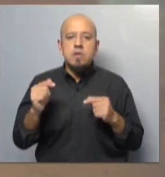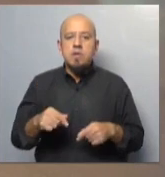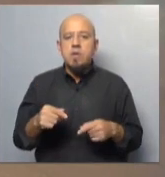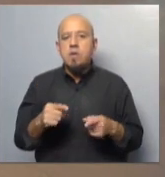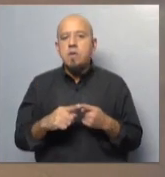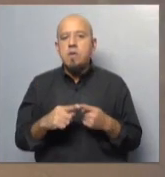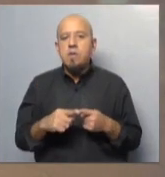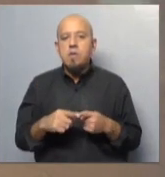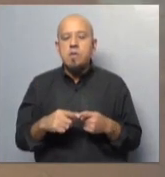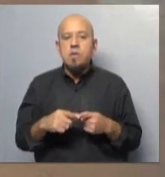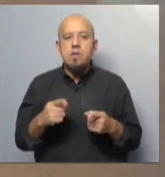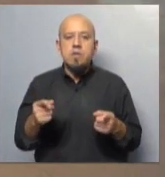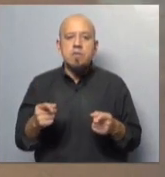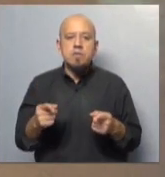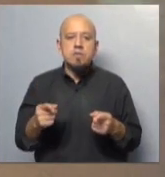obra,